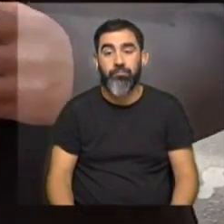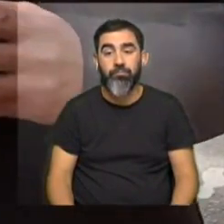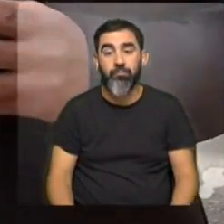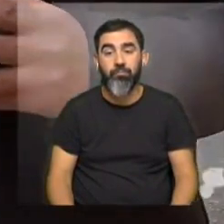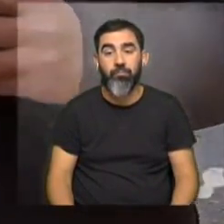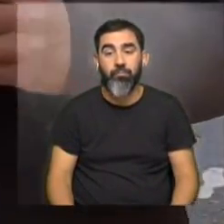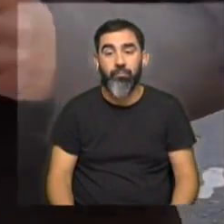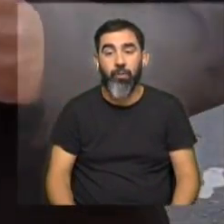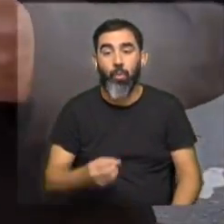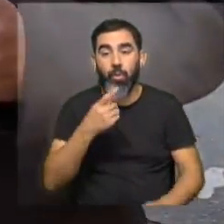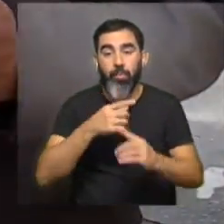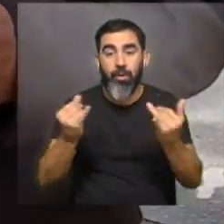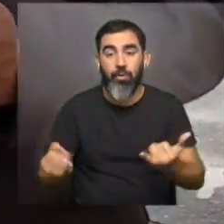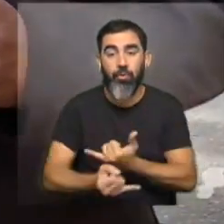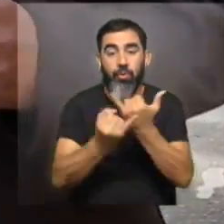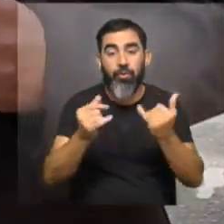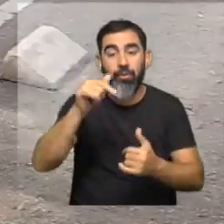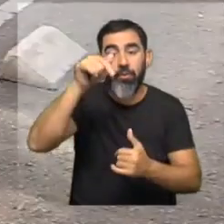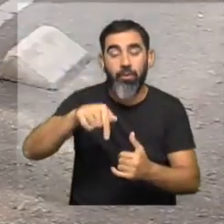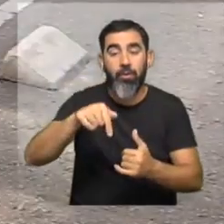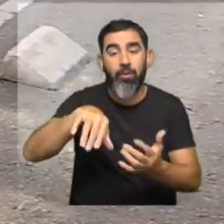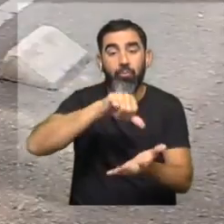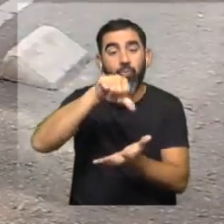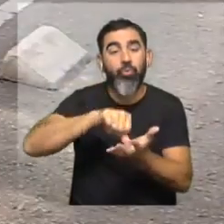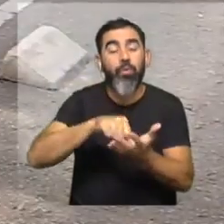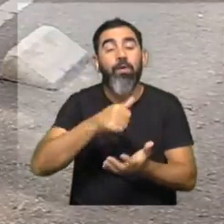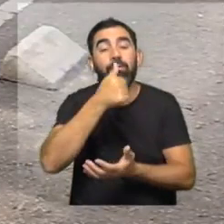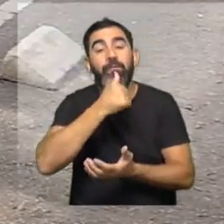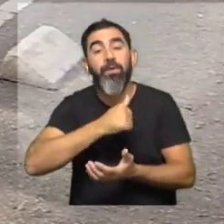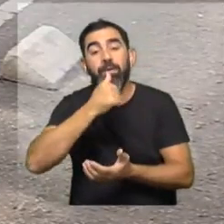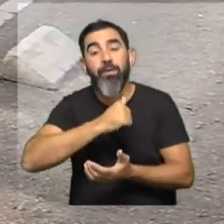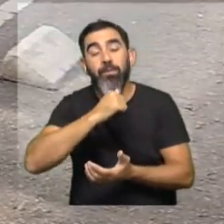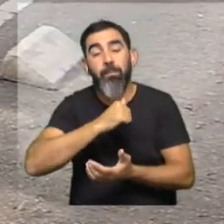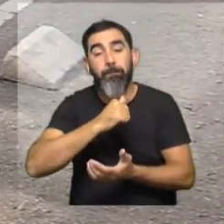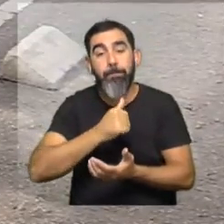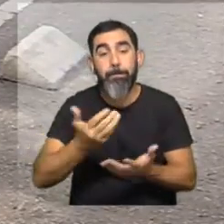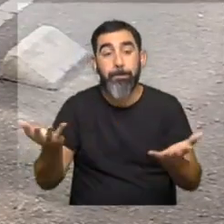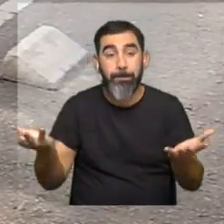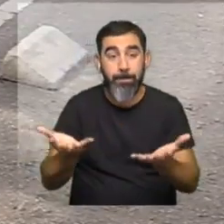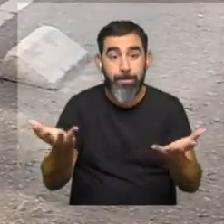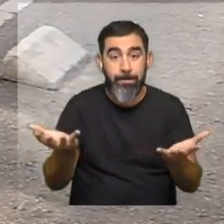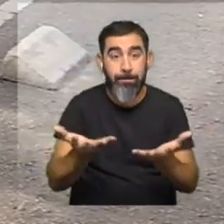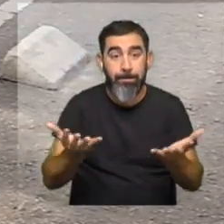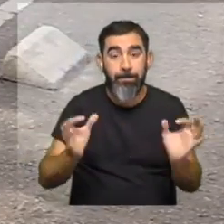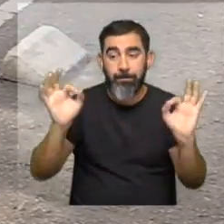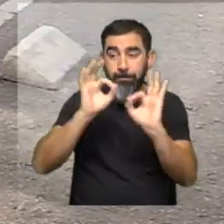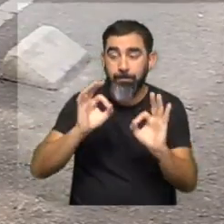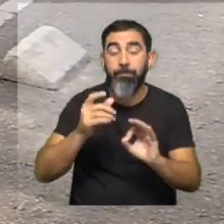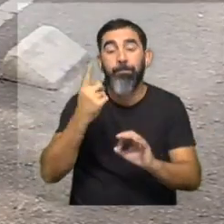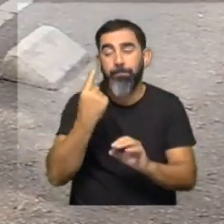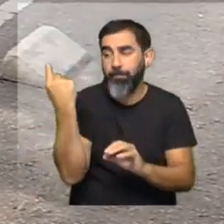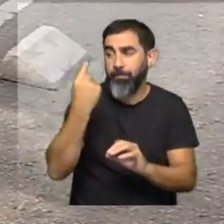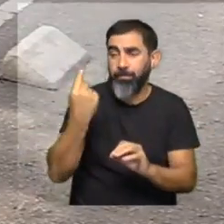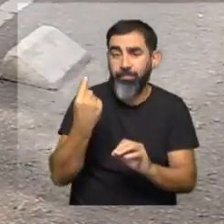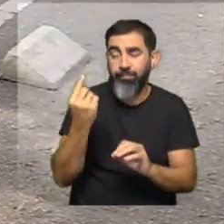Rosina, buen mediodía. Estamos aquí en la Ciudad Vieja, exactamente. Ahora pareciera que no está pasando nada, pero hasta hace